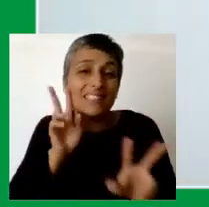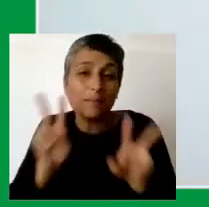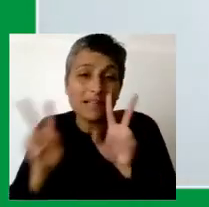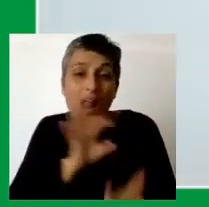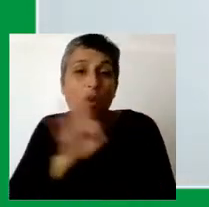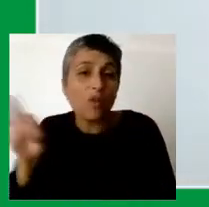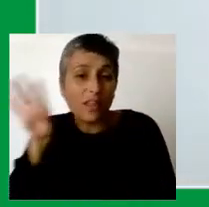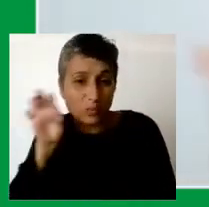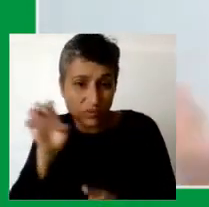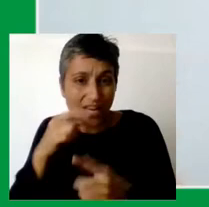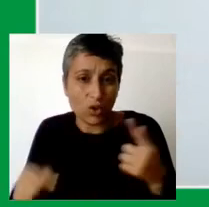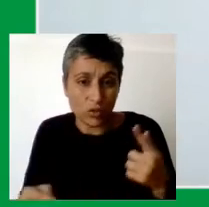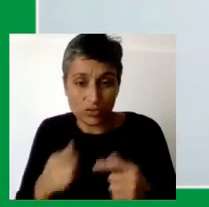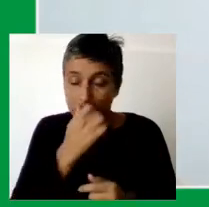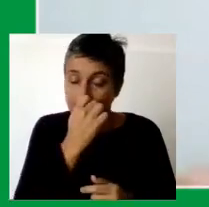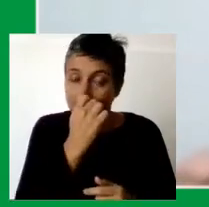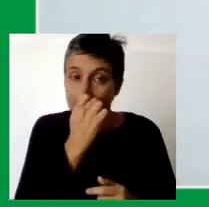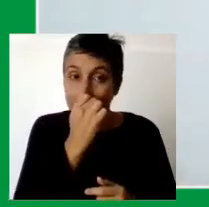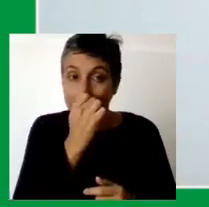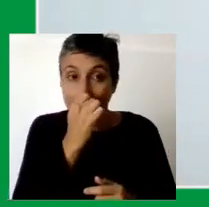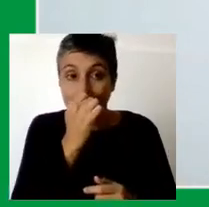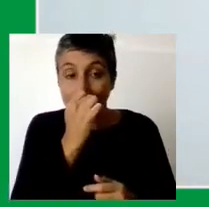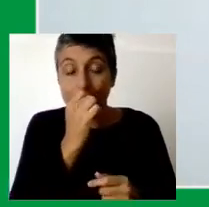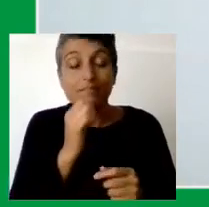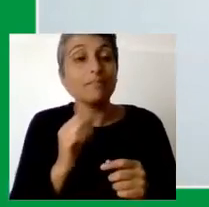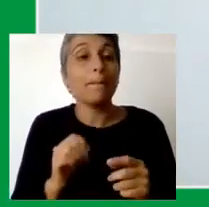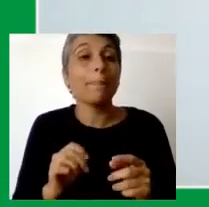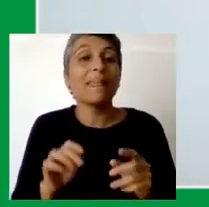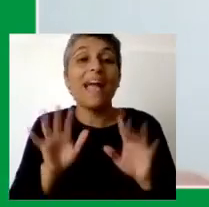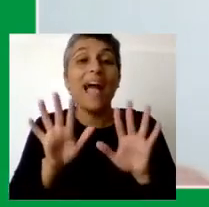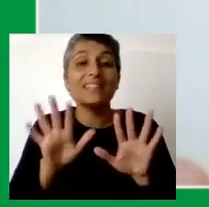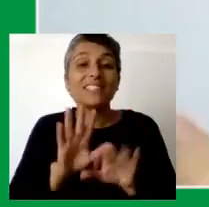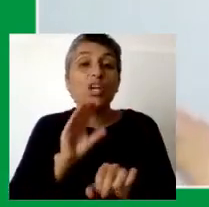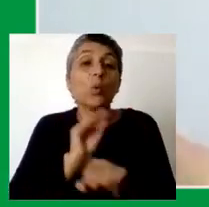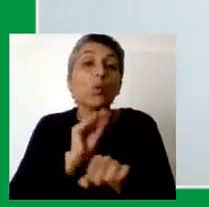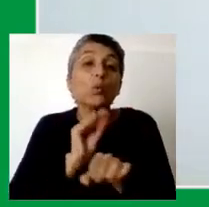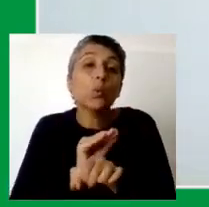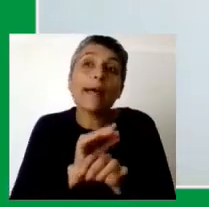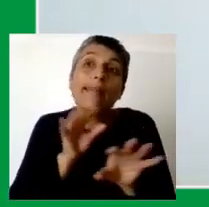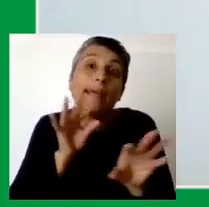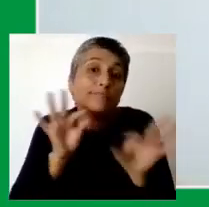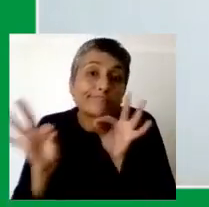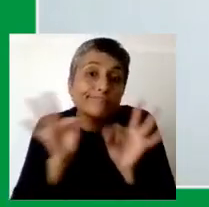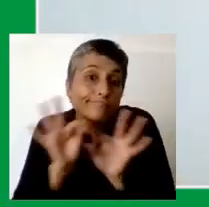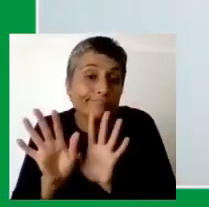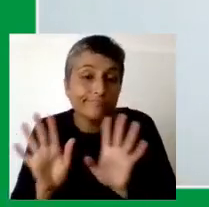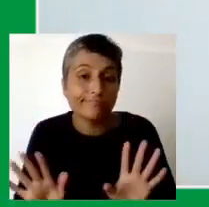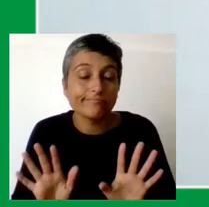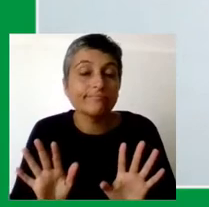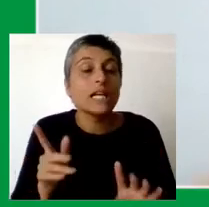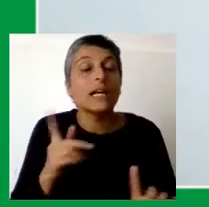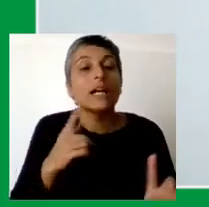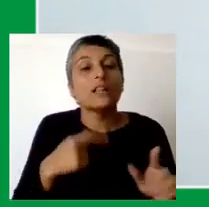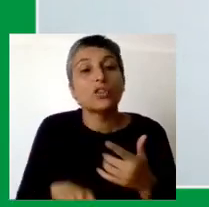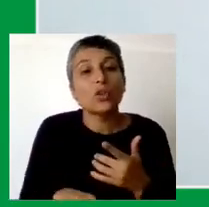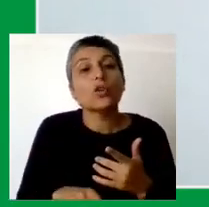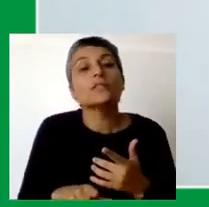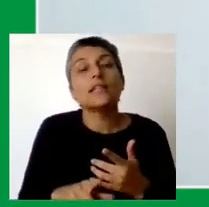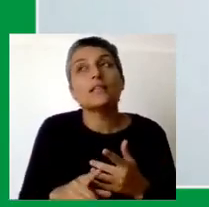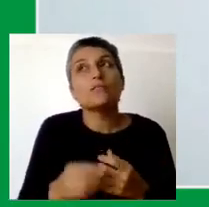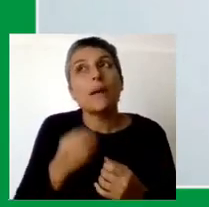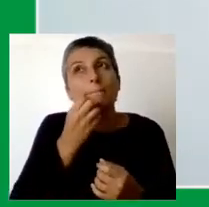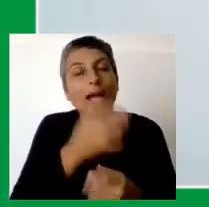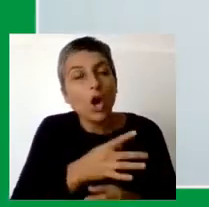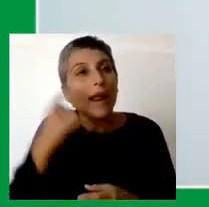producción que pertenecen ya a la cultura snack. Entonces a veces depende de los contenidos, una buena